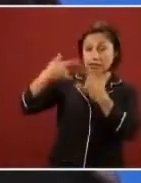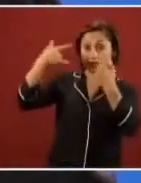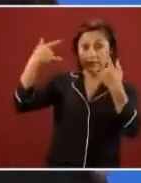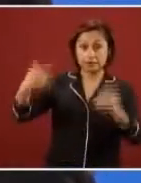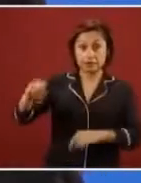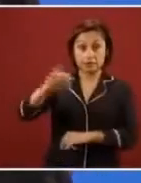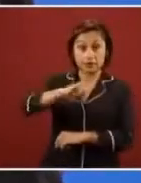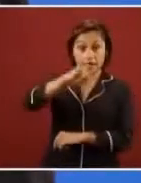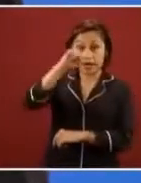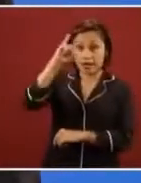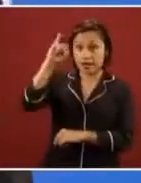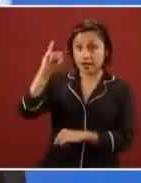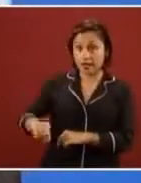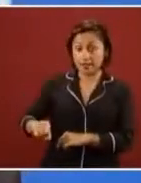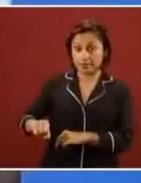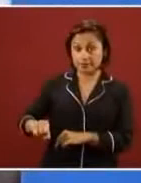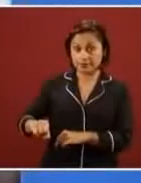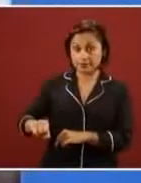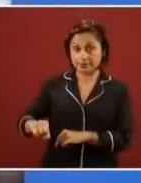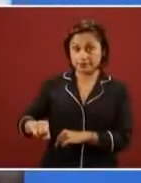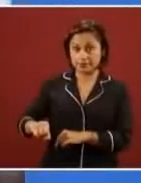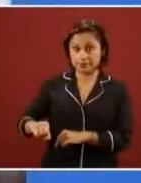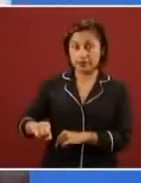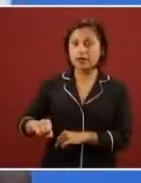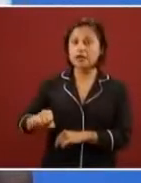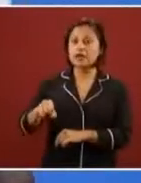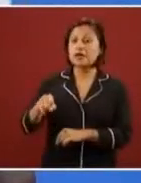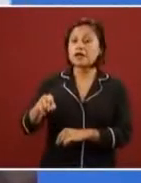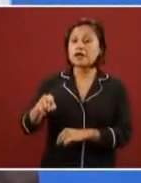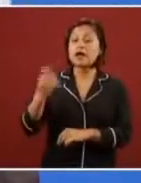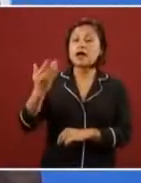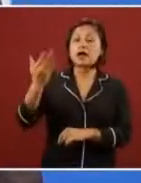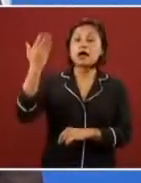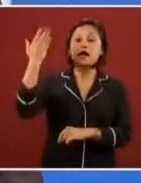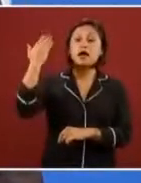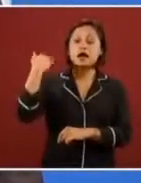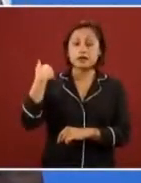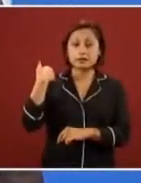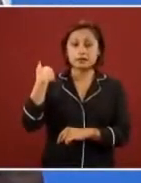nunca en la historia de México se había llevado a cabo el saqueo